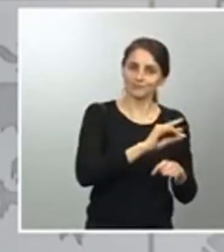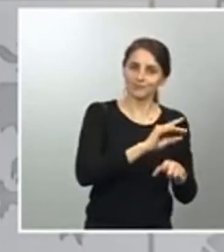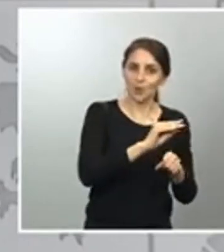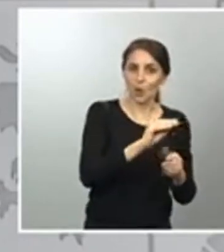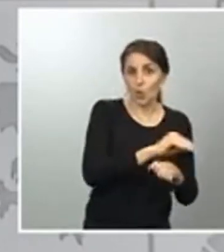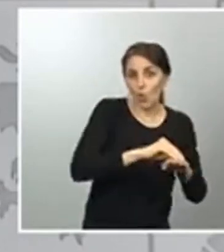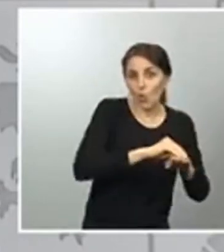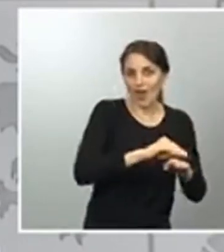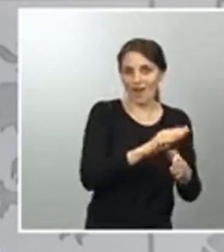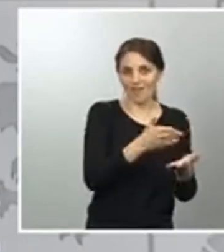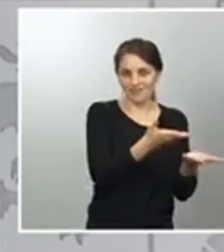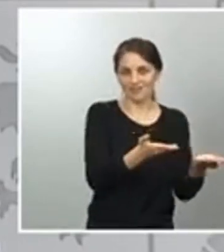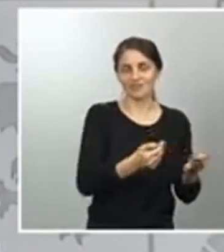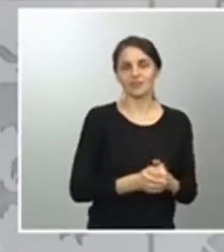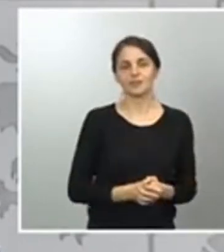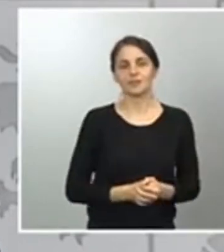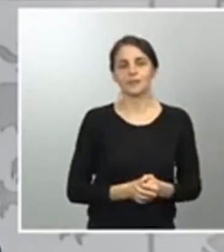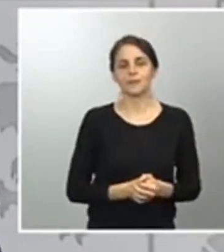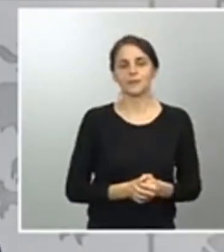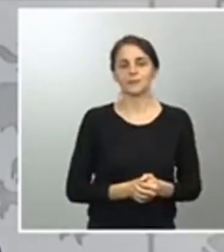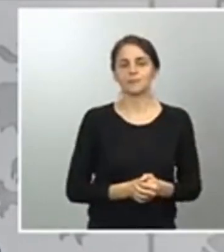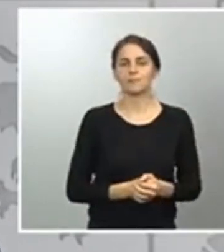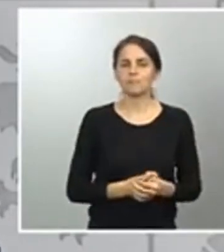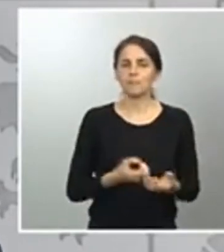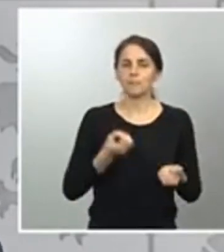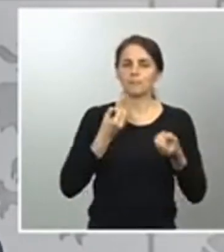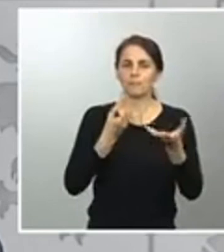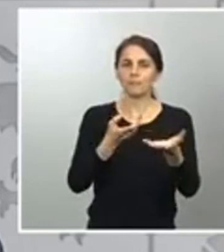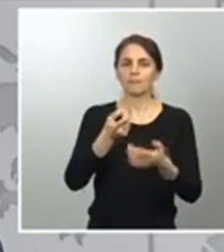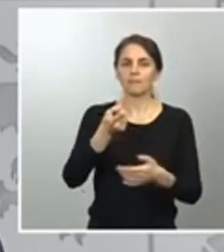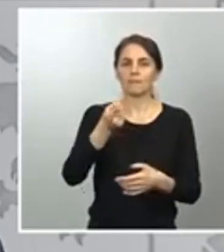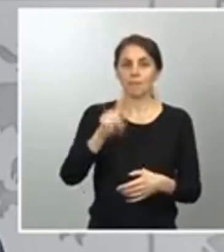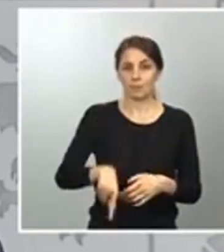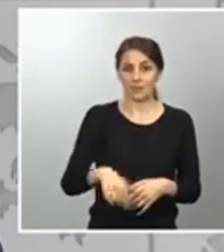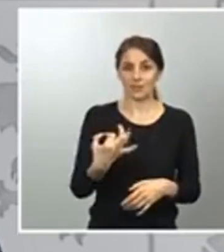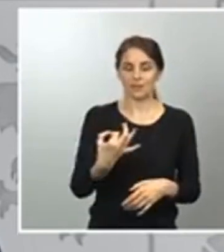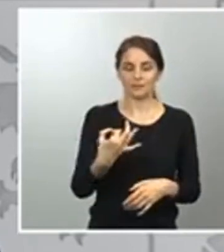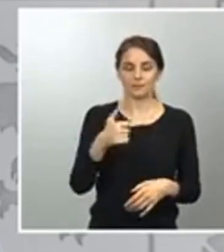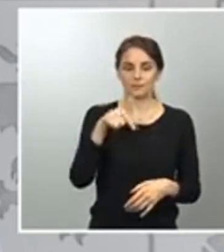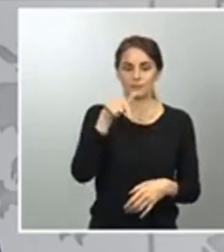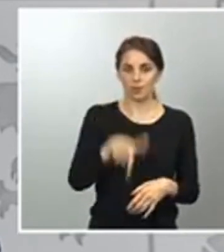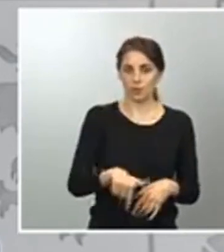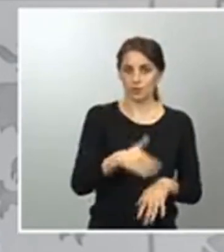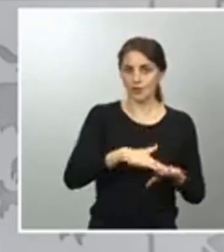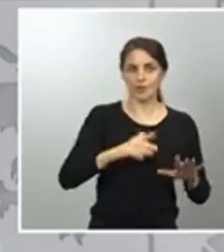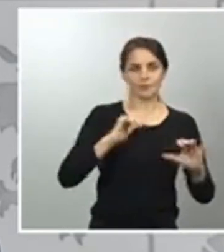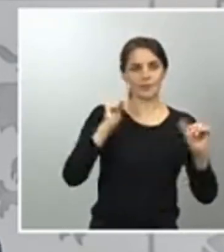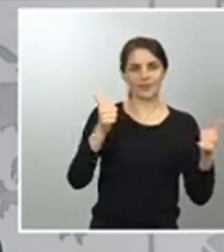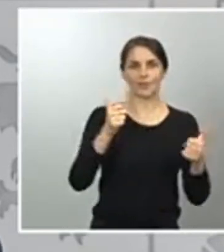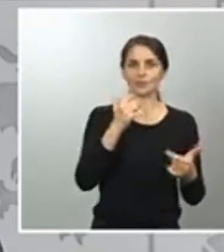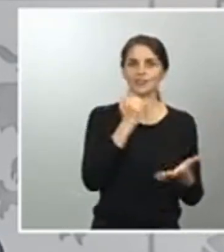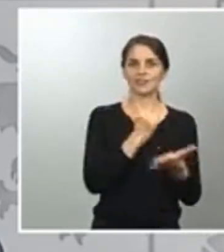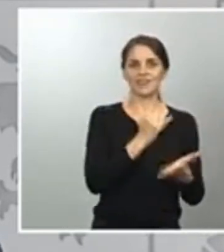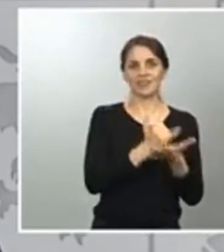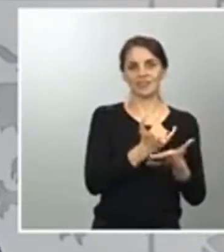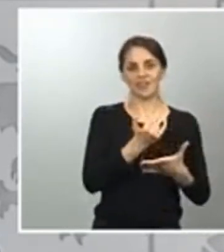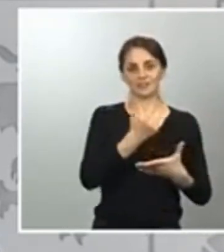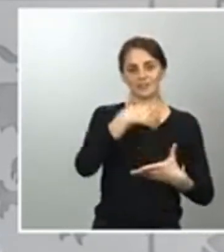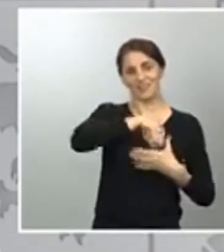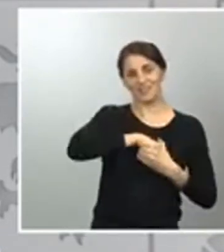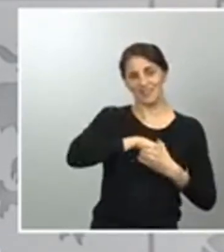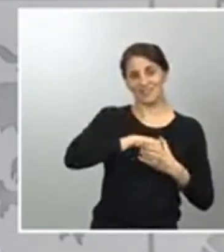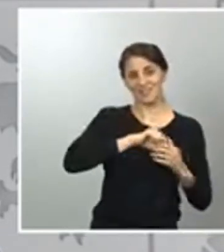semana que hemos comenzado, pues hemos empezado a hacer el test de seroprevalencia, que nos va a permitir de aquí a unas semanas